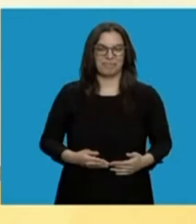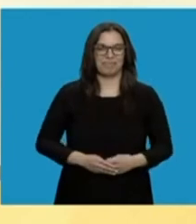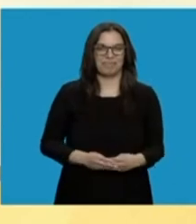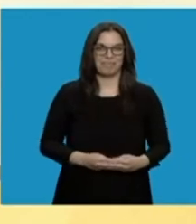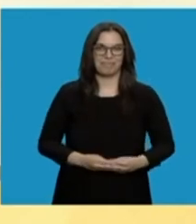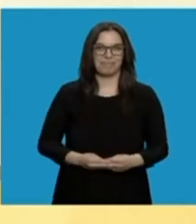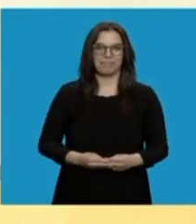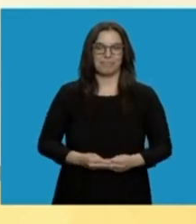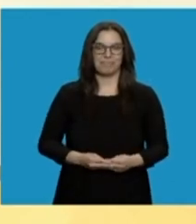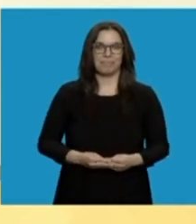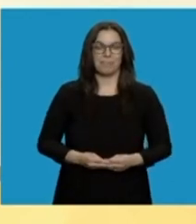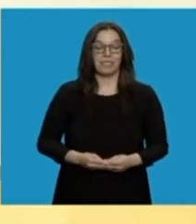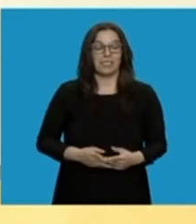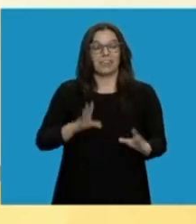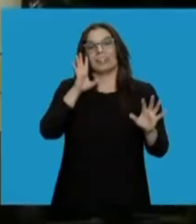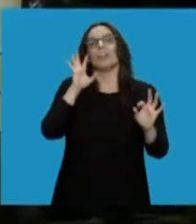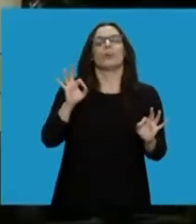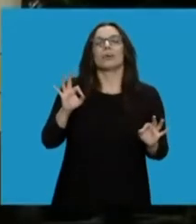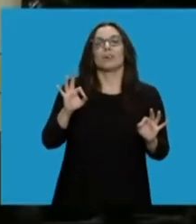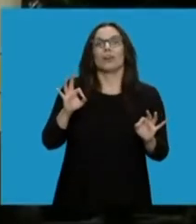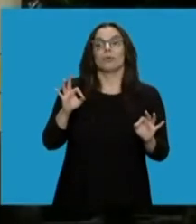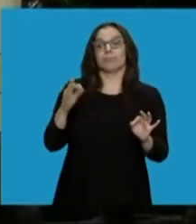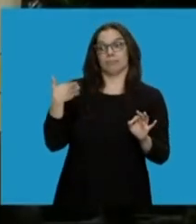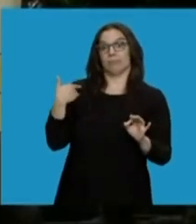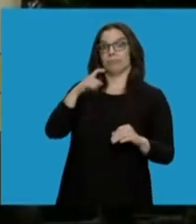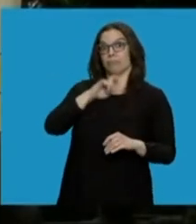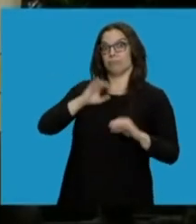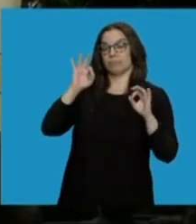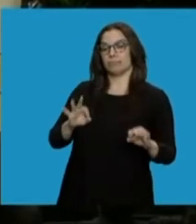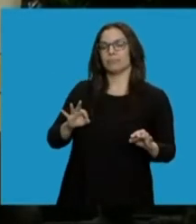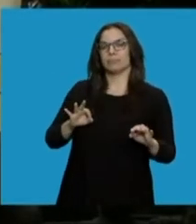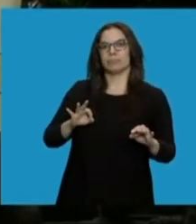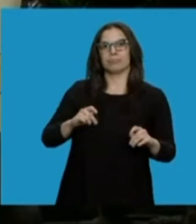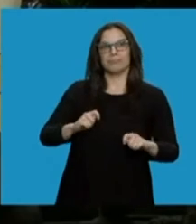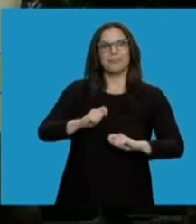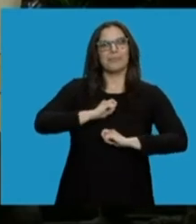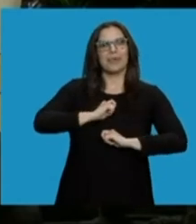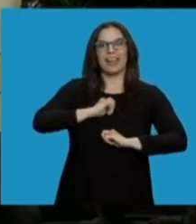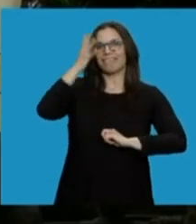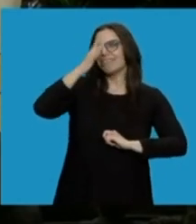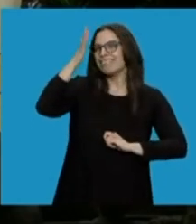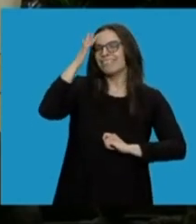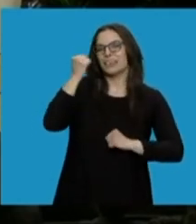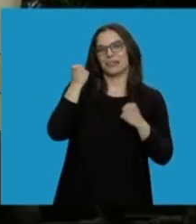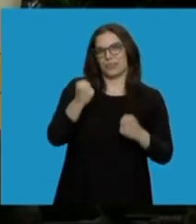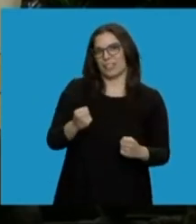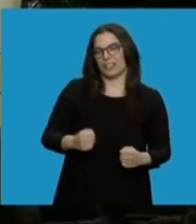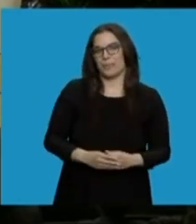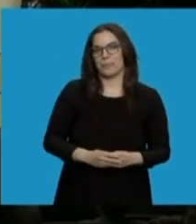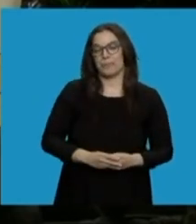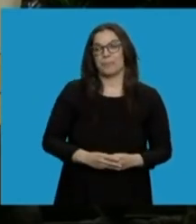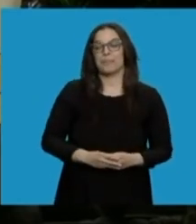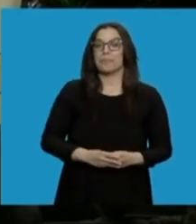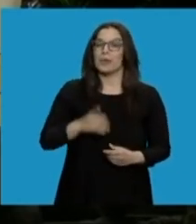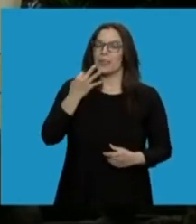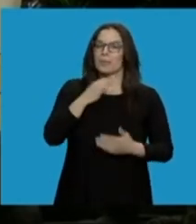Y naturalmente, entonces me produjo una enorme ilusión. Pero aquí tengo que